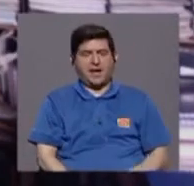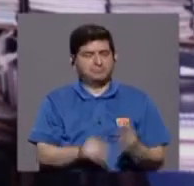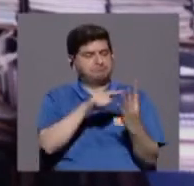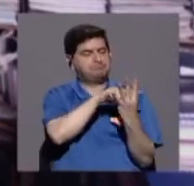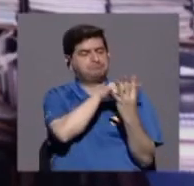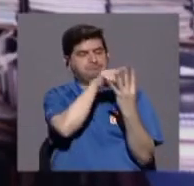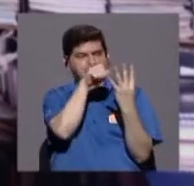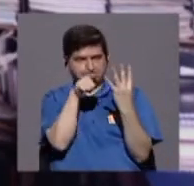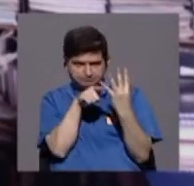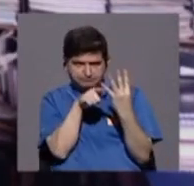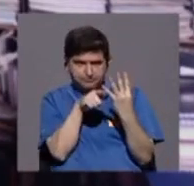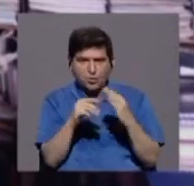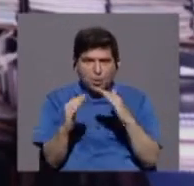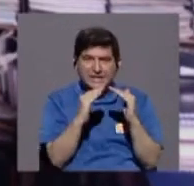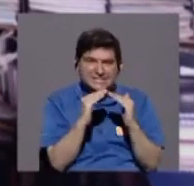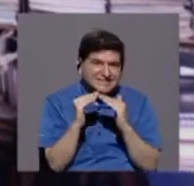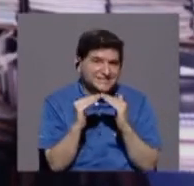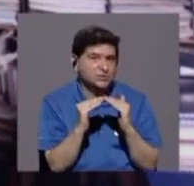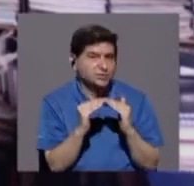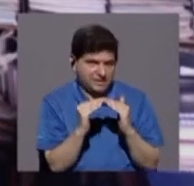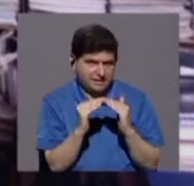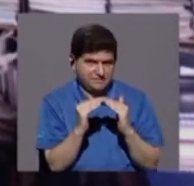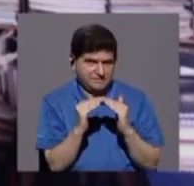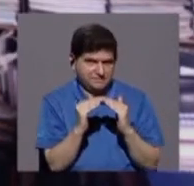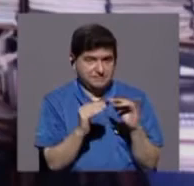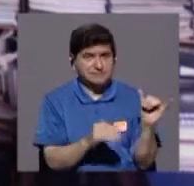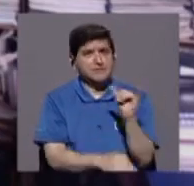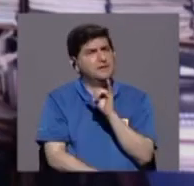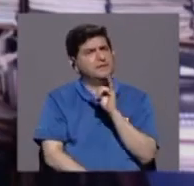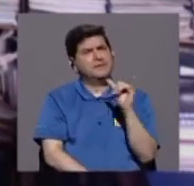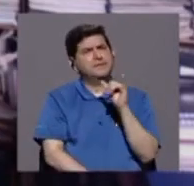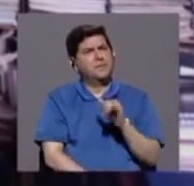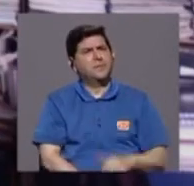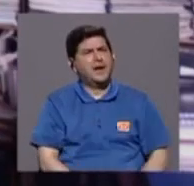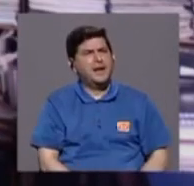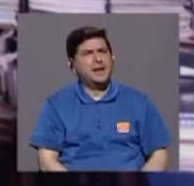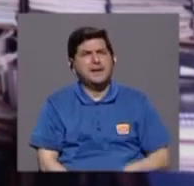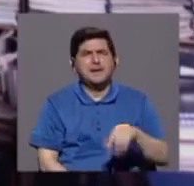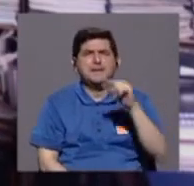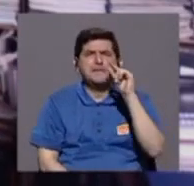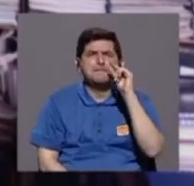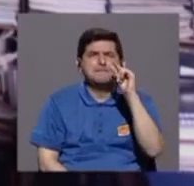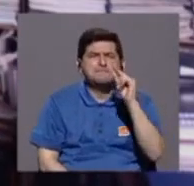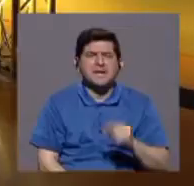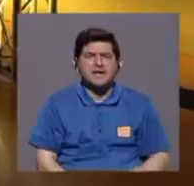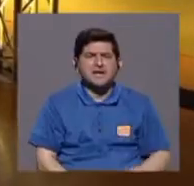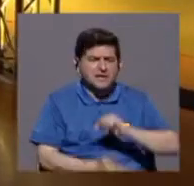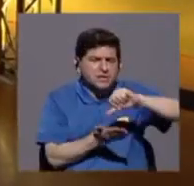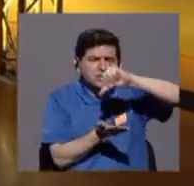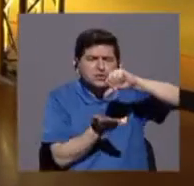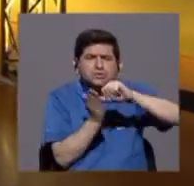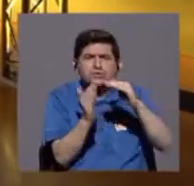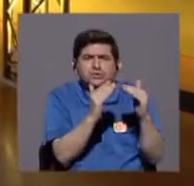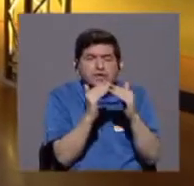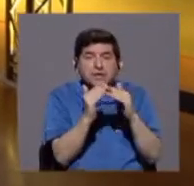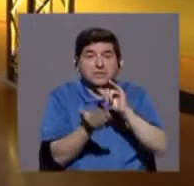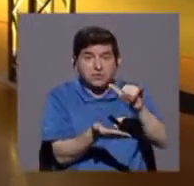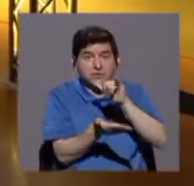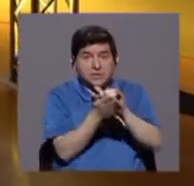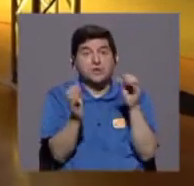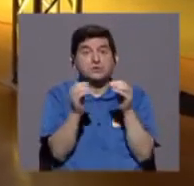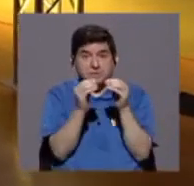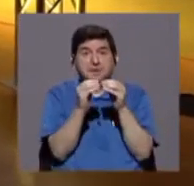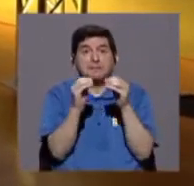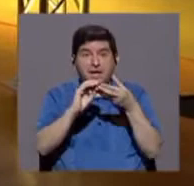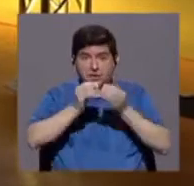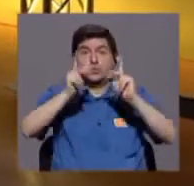4 ciudades que eran ciudades también con un pequeño casco urbano. San José era la más poblada